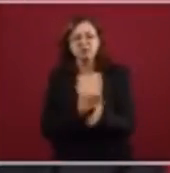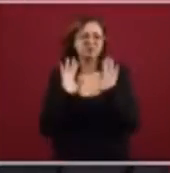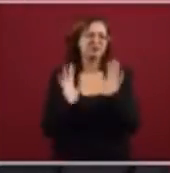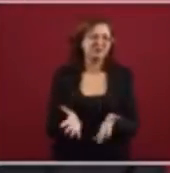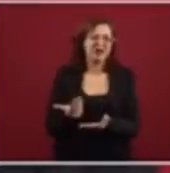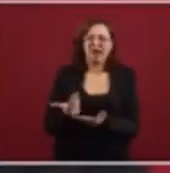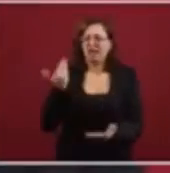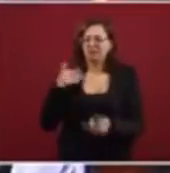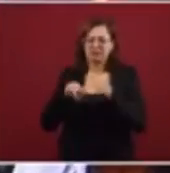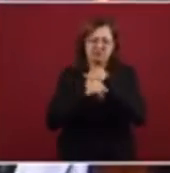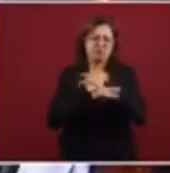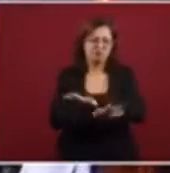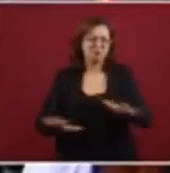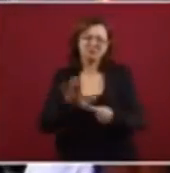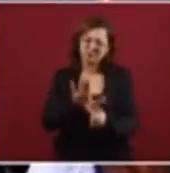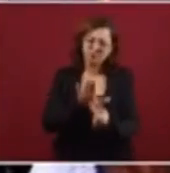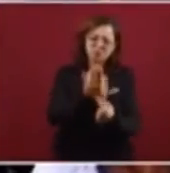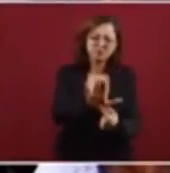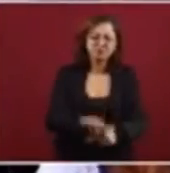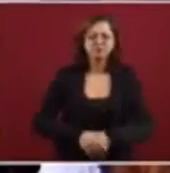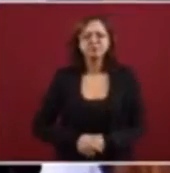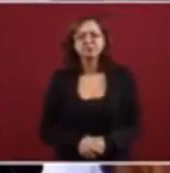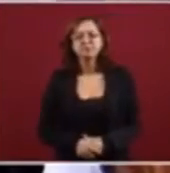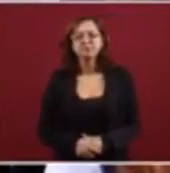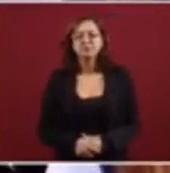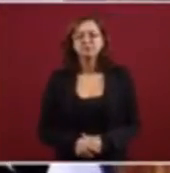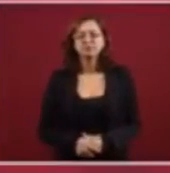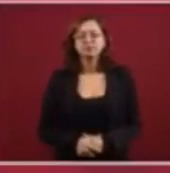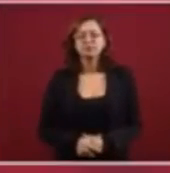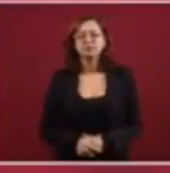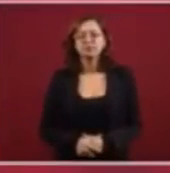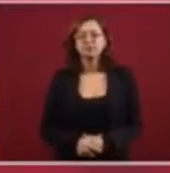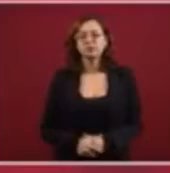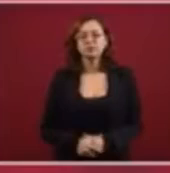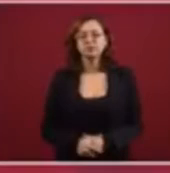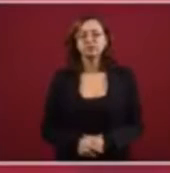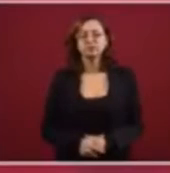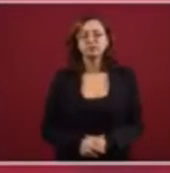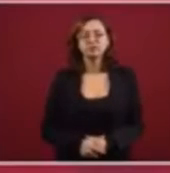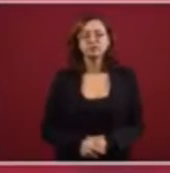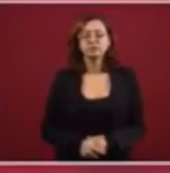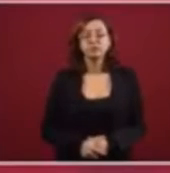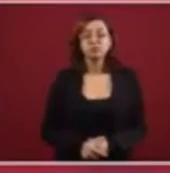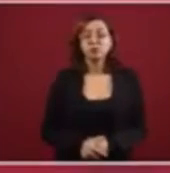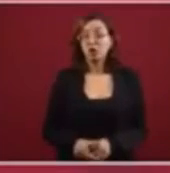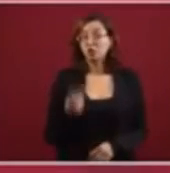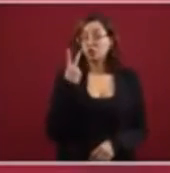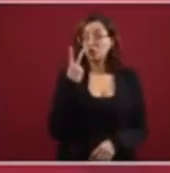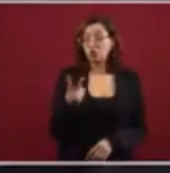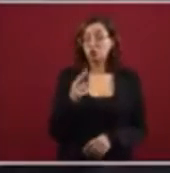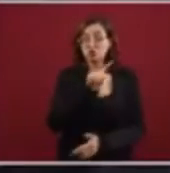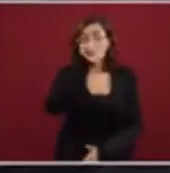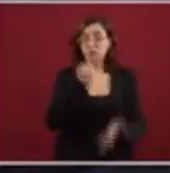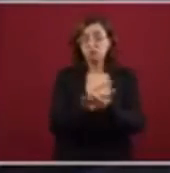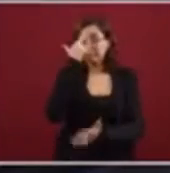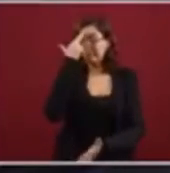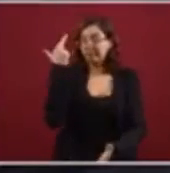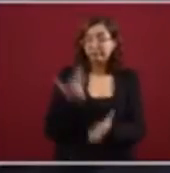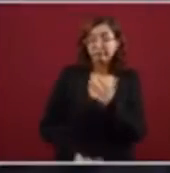ganar la primera semana de julio, sí, de 18, sí. Y a partir de ahí, ¿sí? Porque no hace